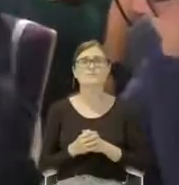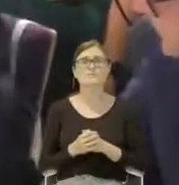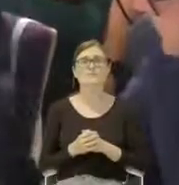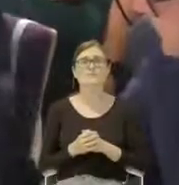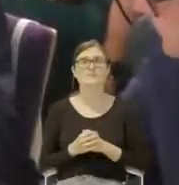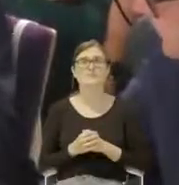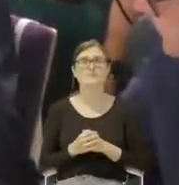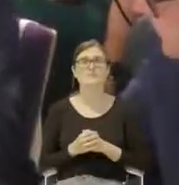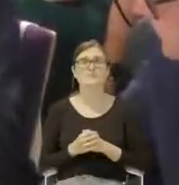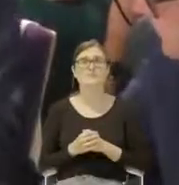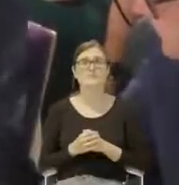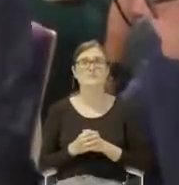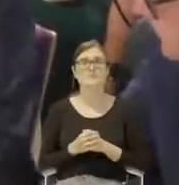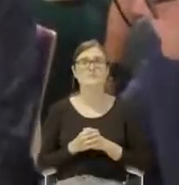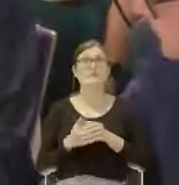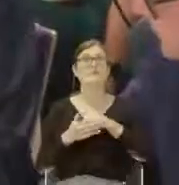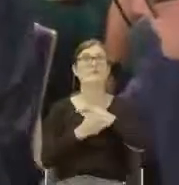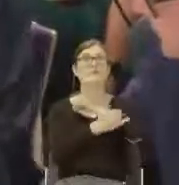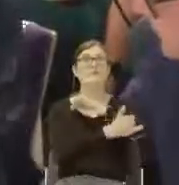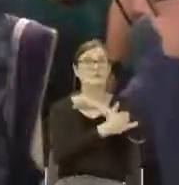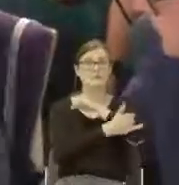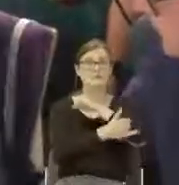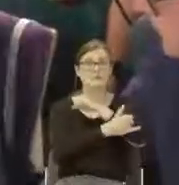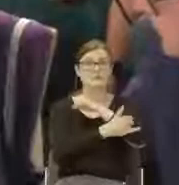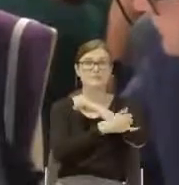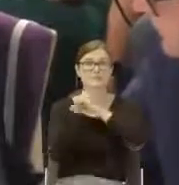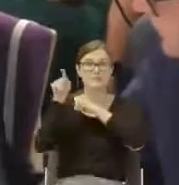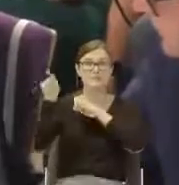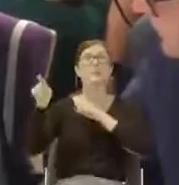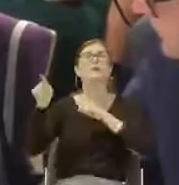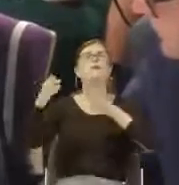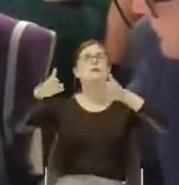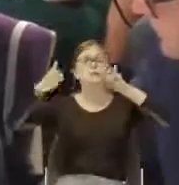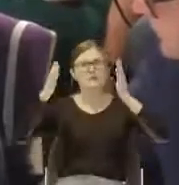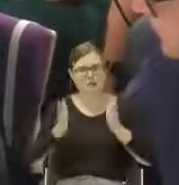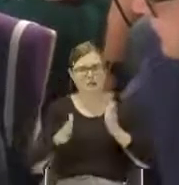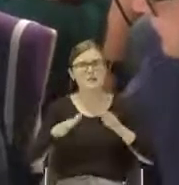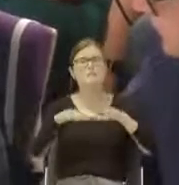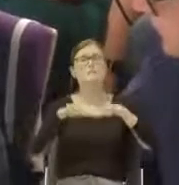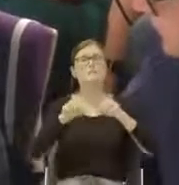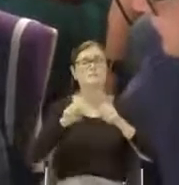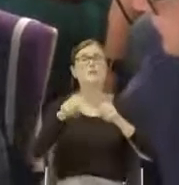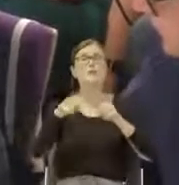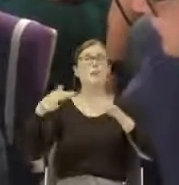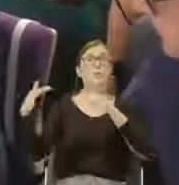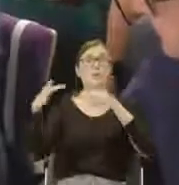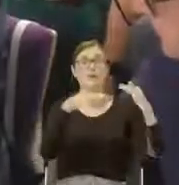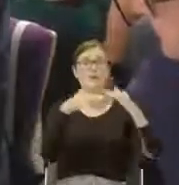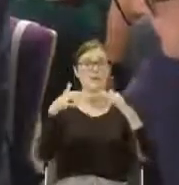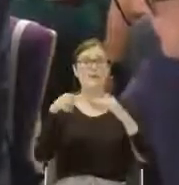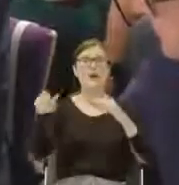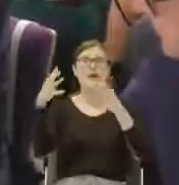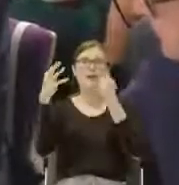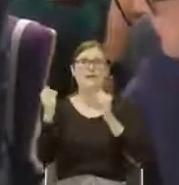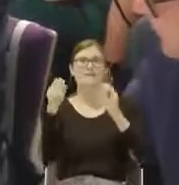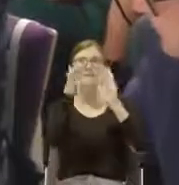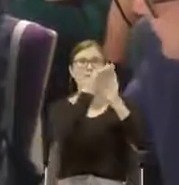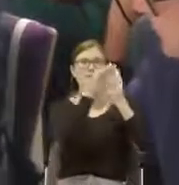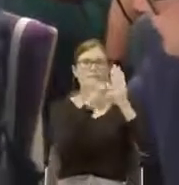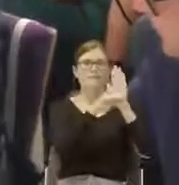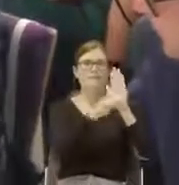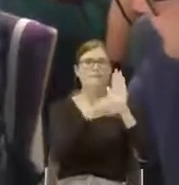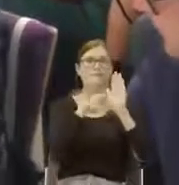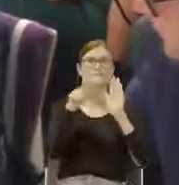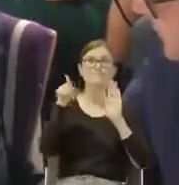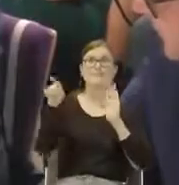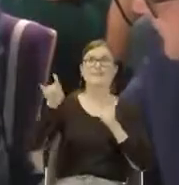esgrimen la razón de Estado, dibujan las líneas de sus respectivas visiones geopolíticas. Por otro lado, las grandes